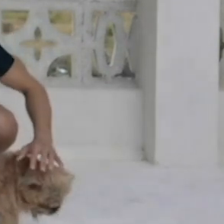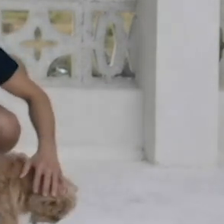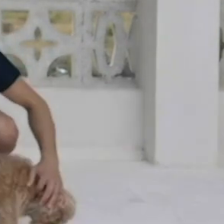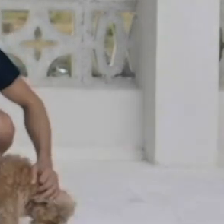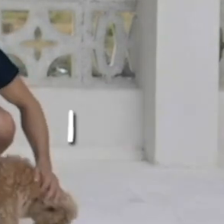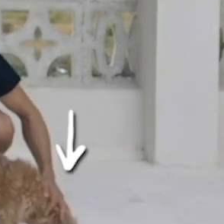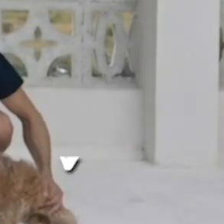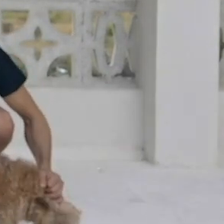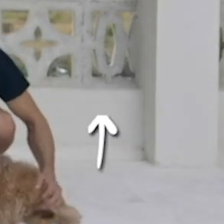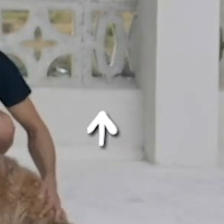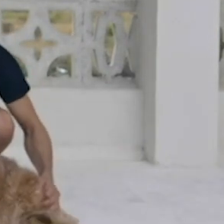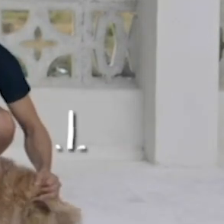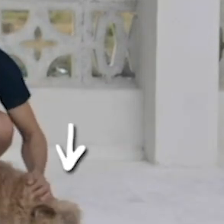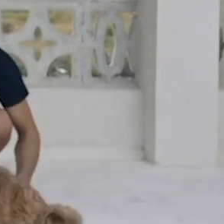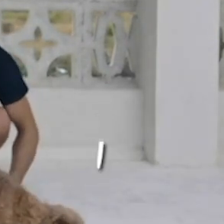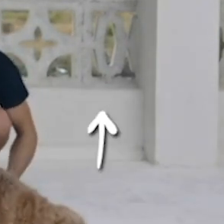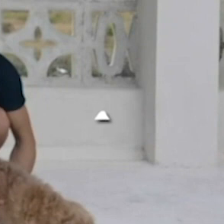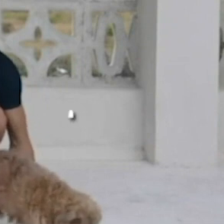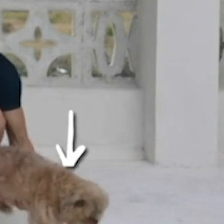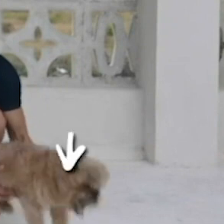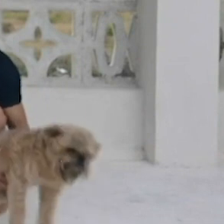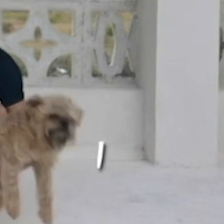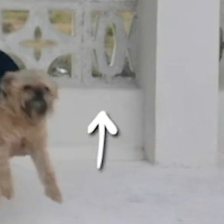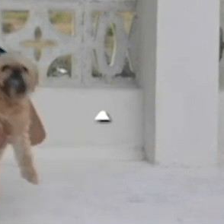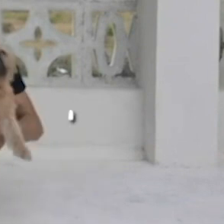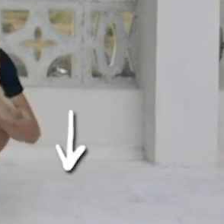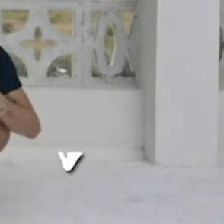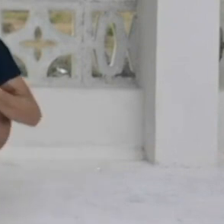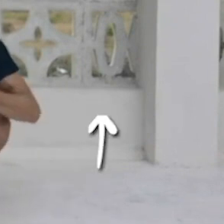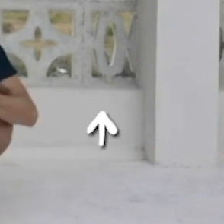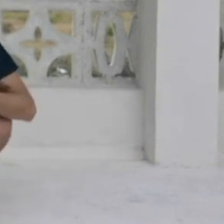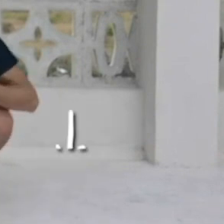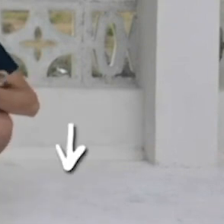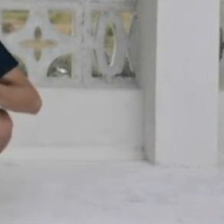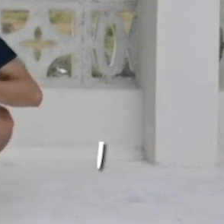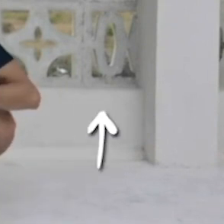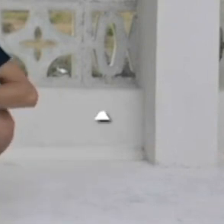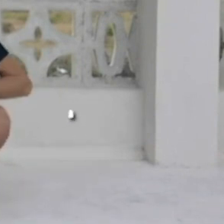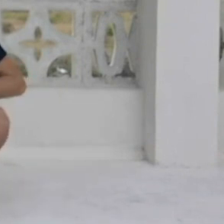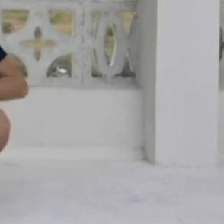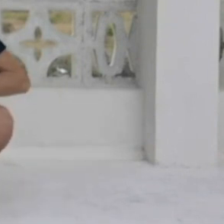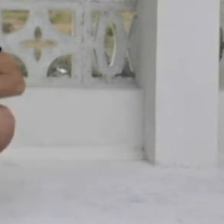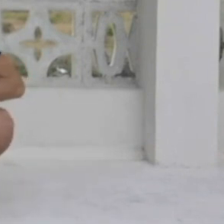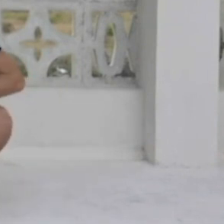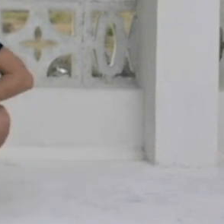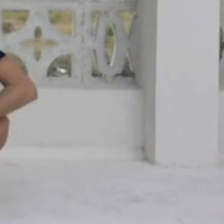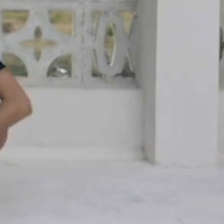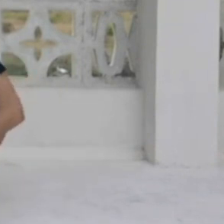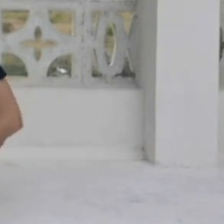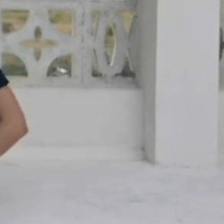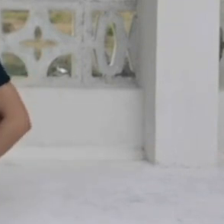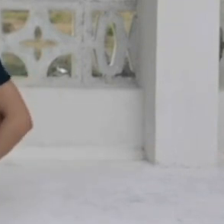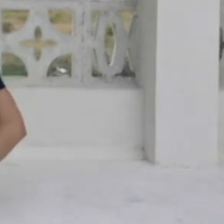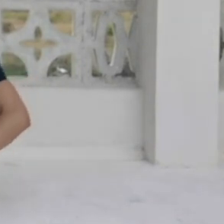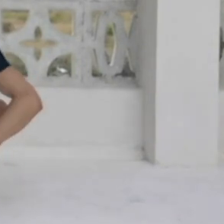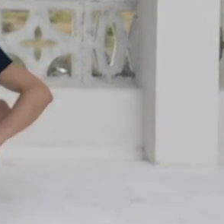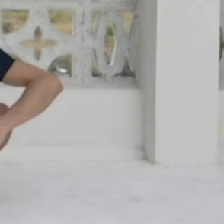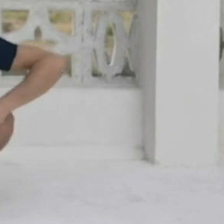1, 2, 3, 4,